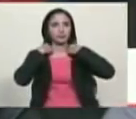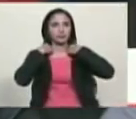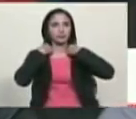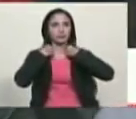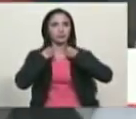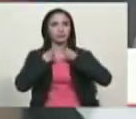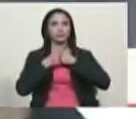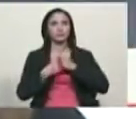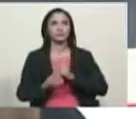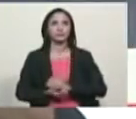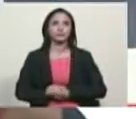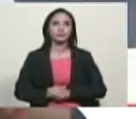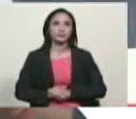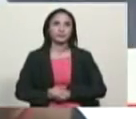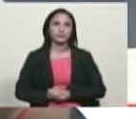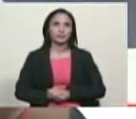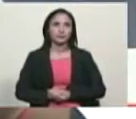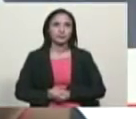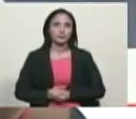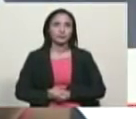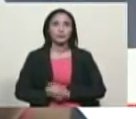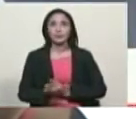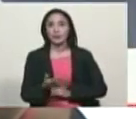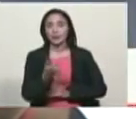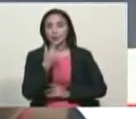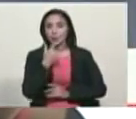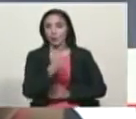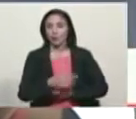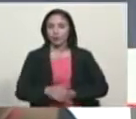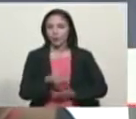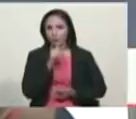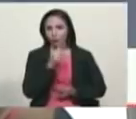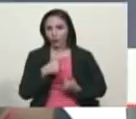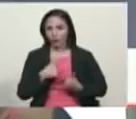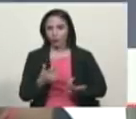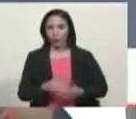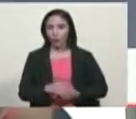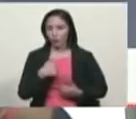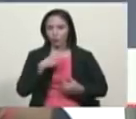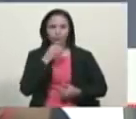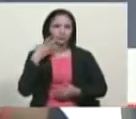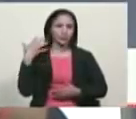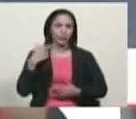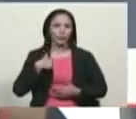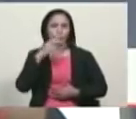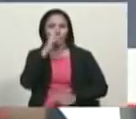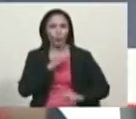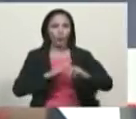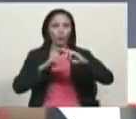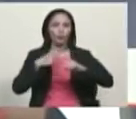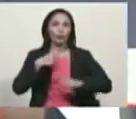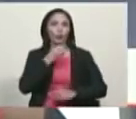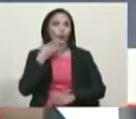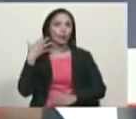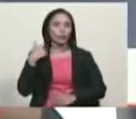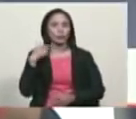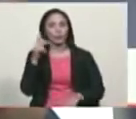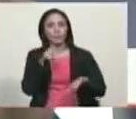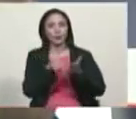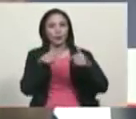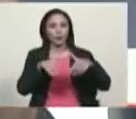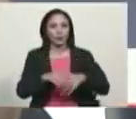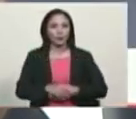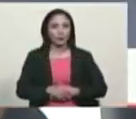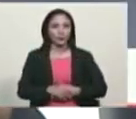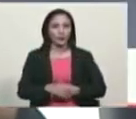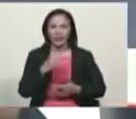Bueno, presidente, yo transmitir que para mí es un orgullo estar hoy aquí. Antes